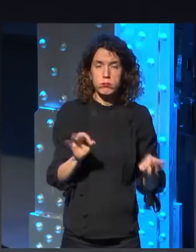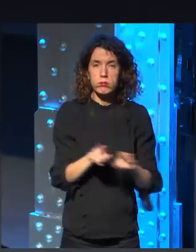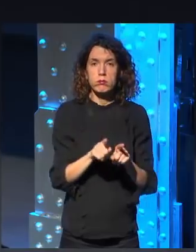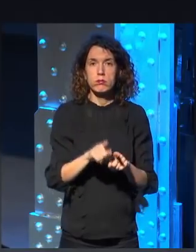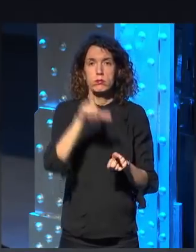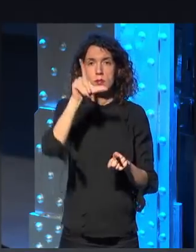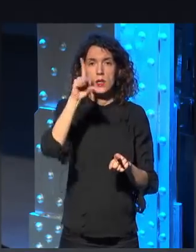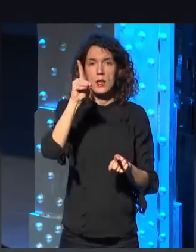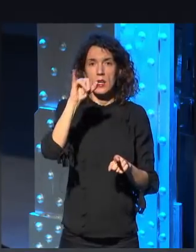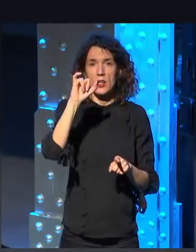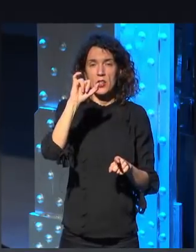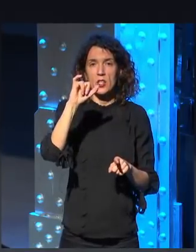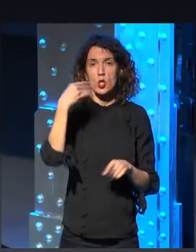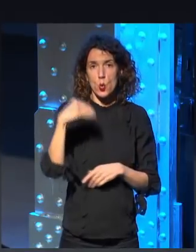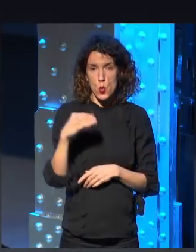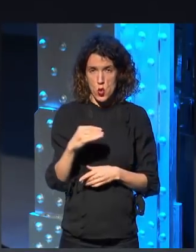Plenilunio, por supuesto.